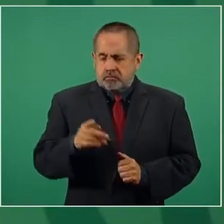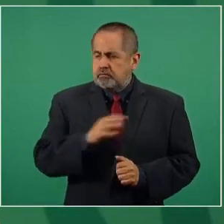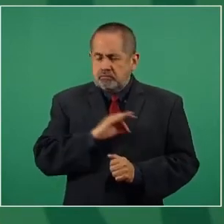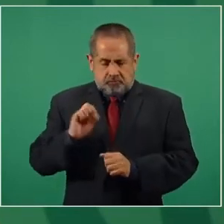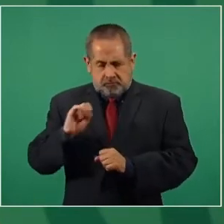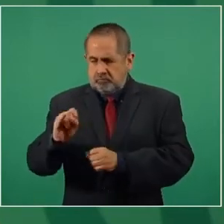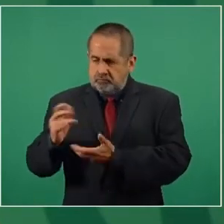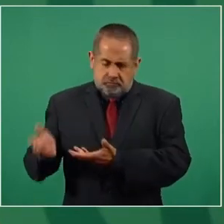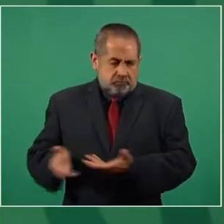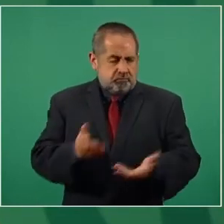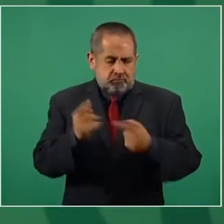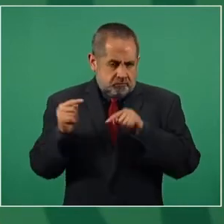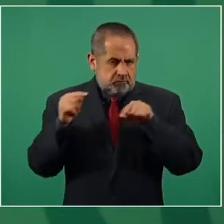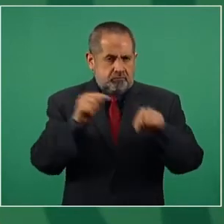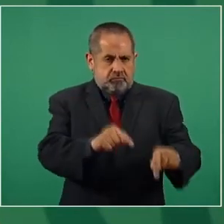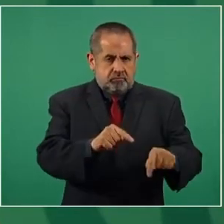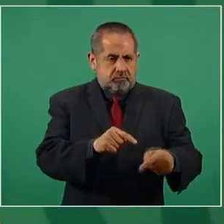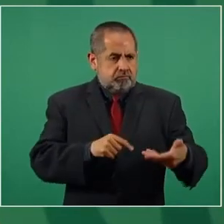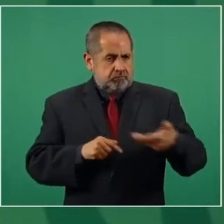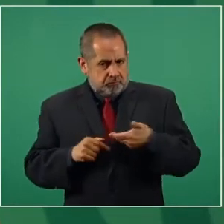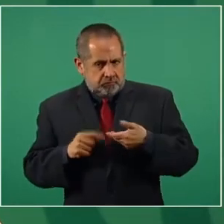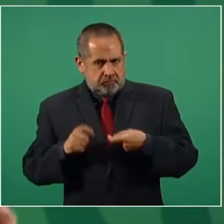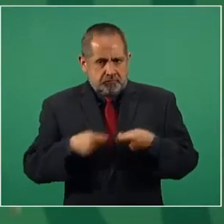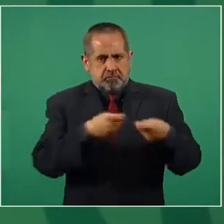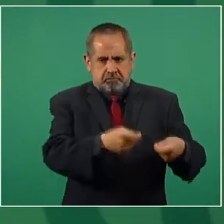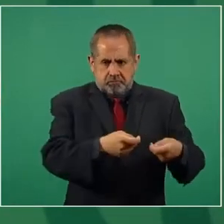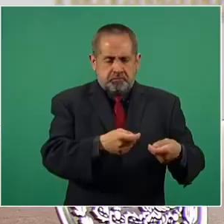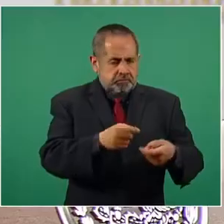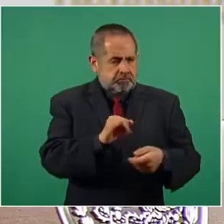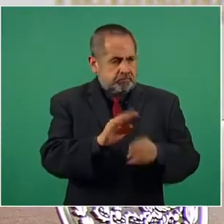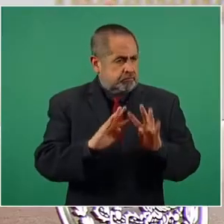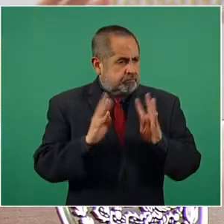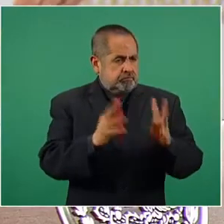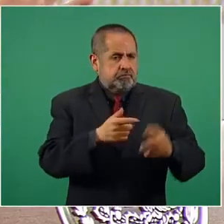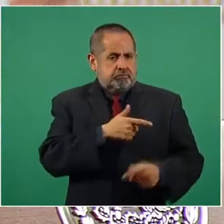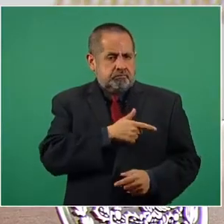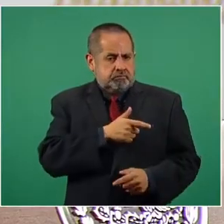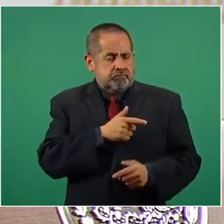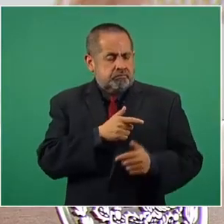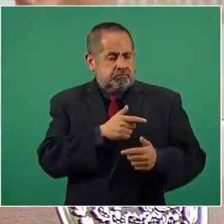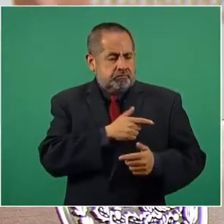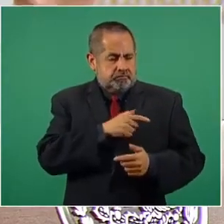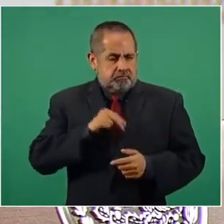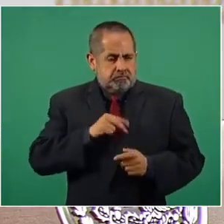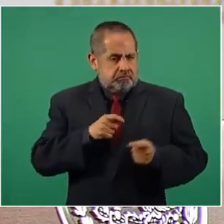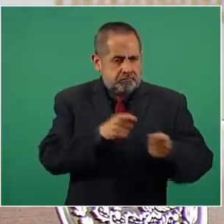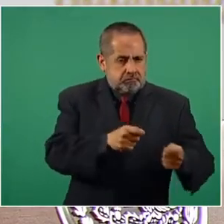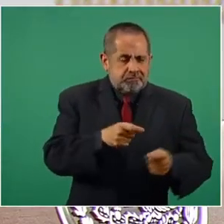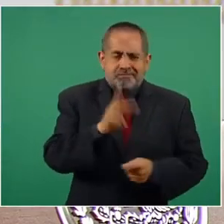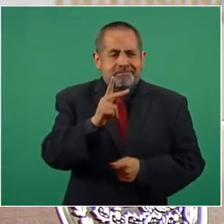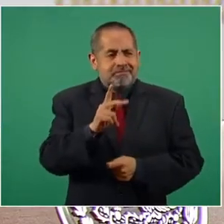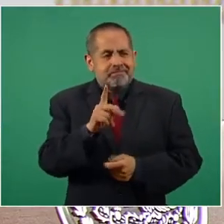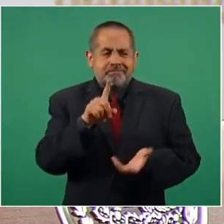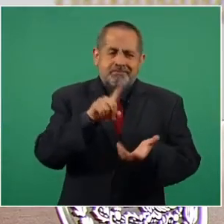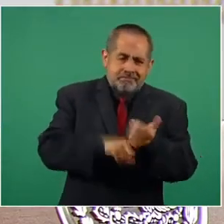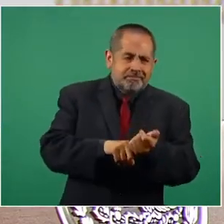accedido a esa petición, pero lo mejor es el acuerdo